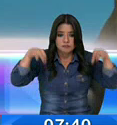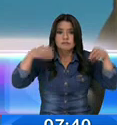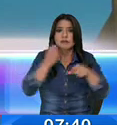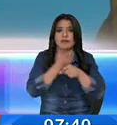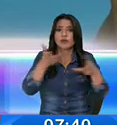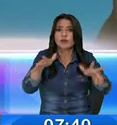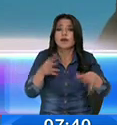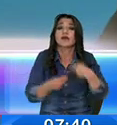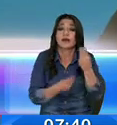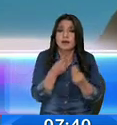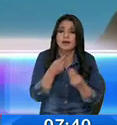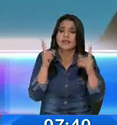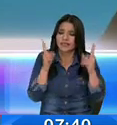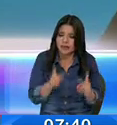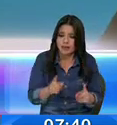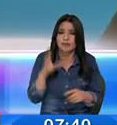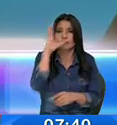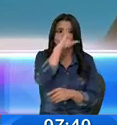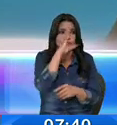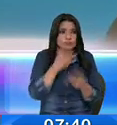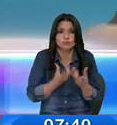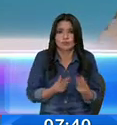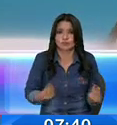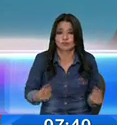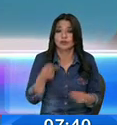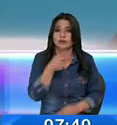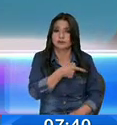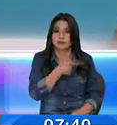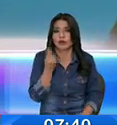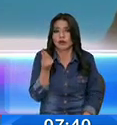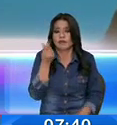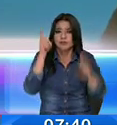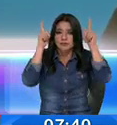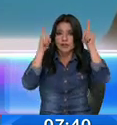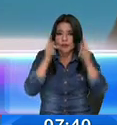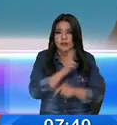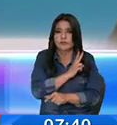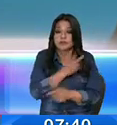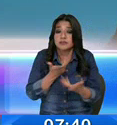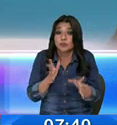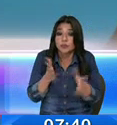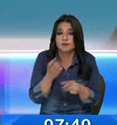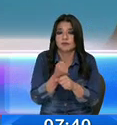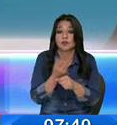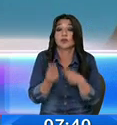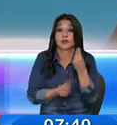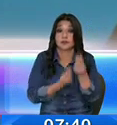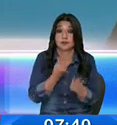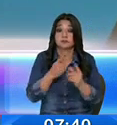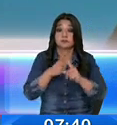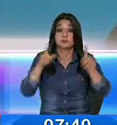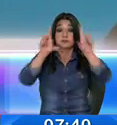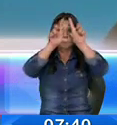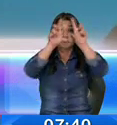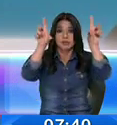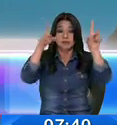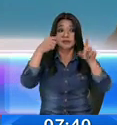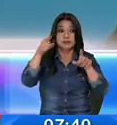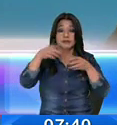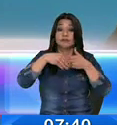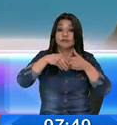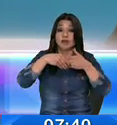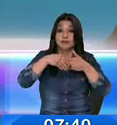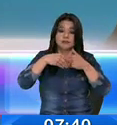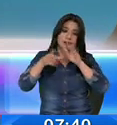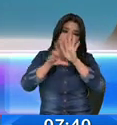y efectivamente hay que buscar entonces alternativas para ello pero de repente desde el sector empresarial se está pensando si flexibilizamos la